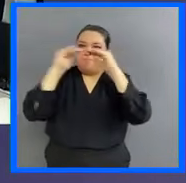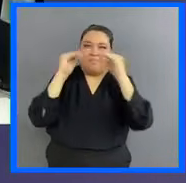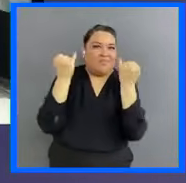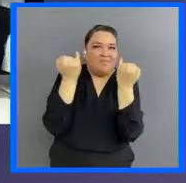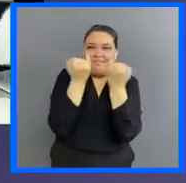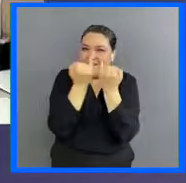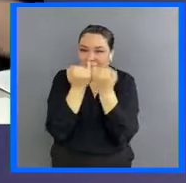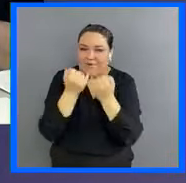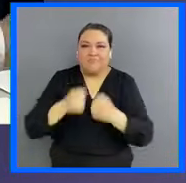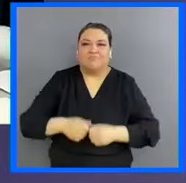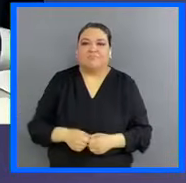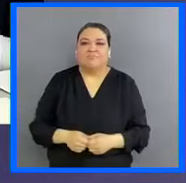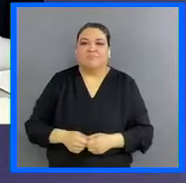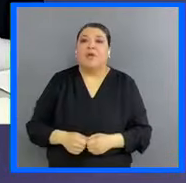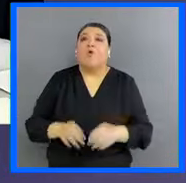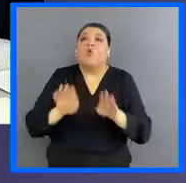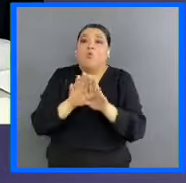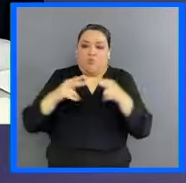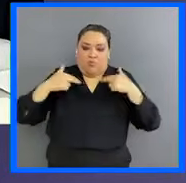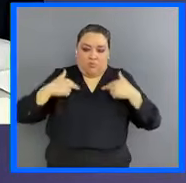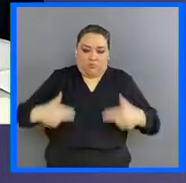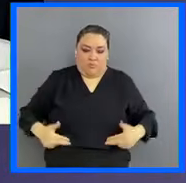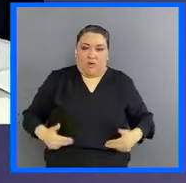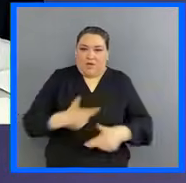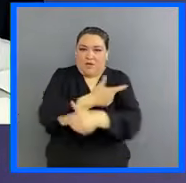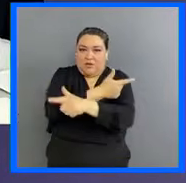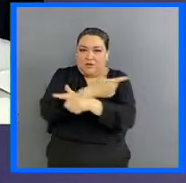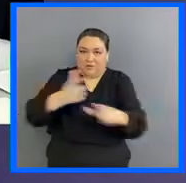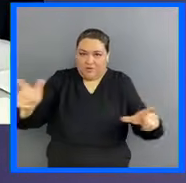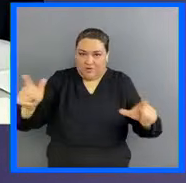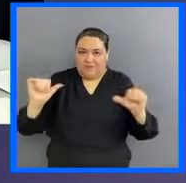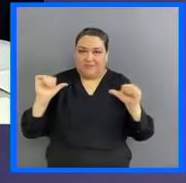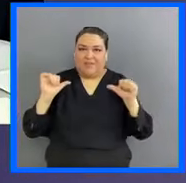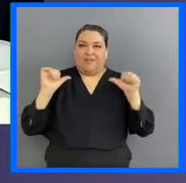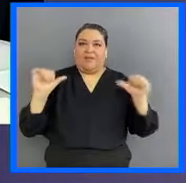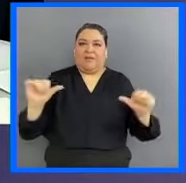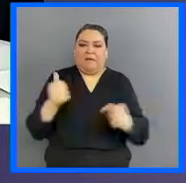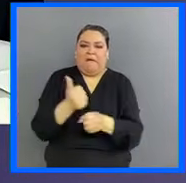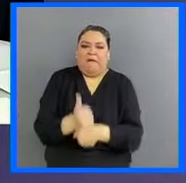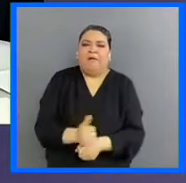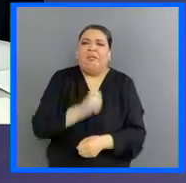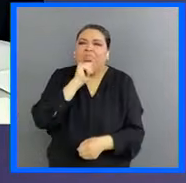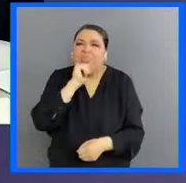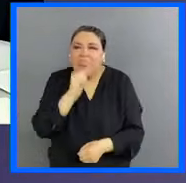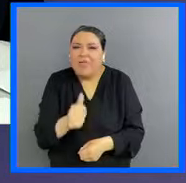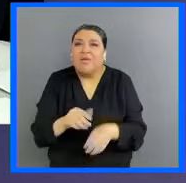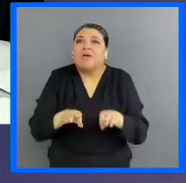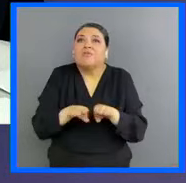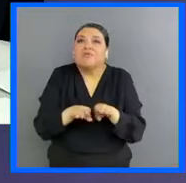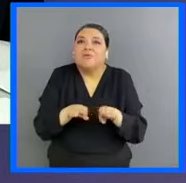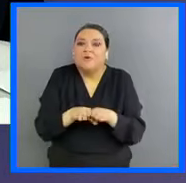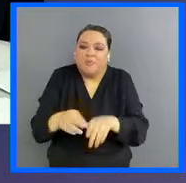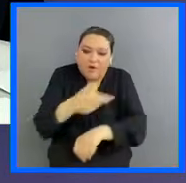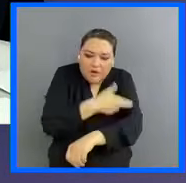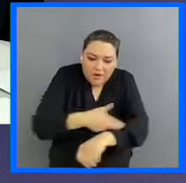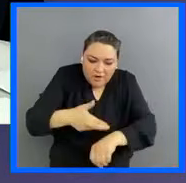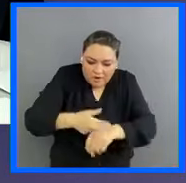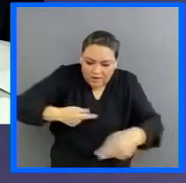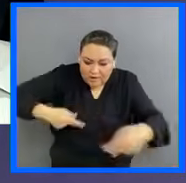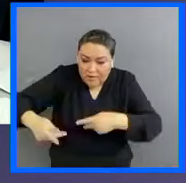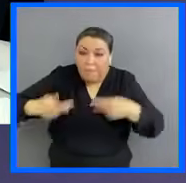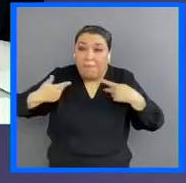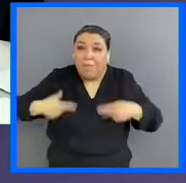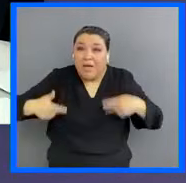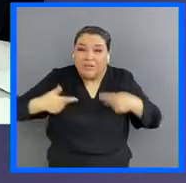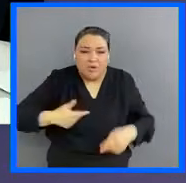ideal del ser humano libre, exento del temor y de la miseria, si se crean condiciones que permiten a cada persona gozar de